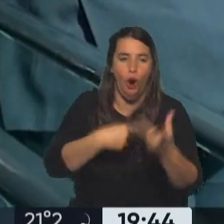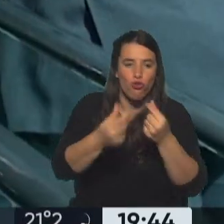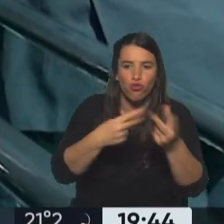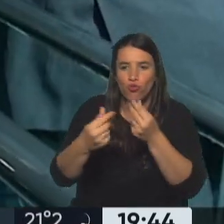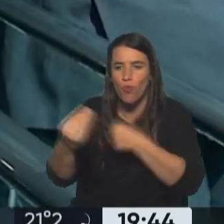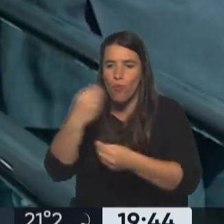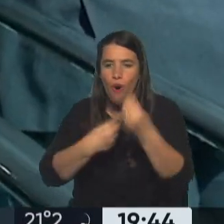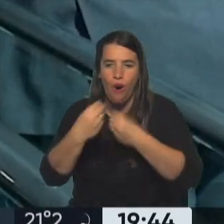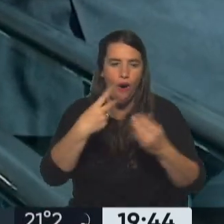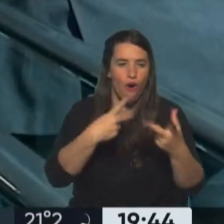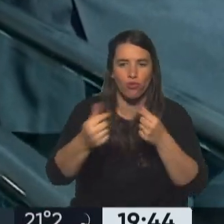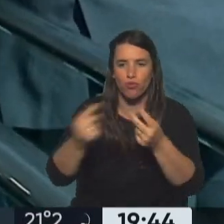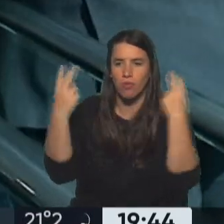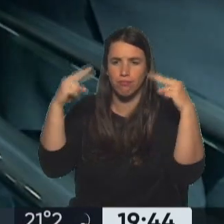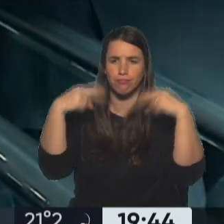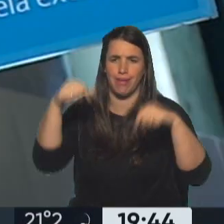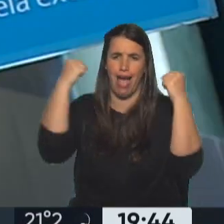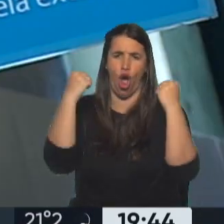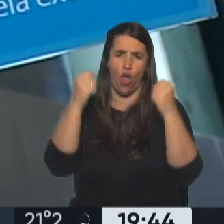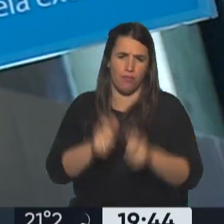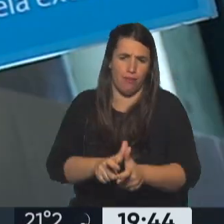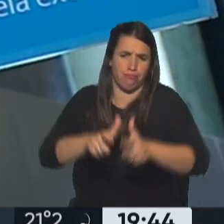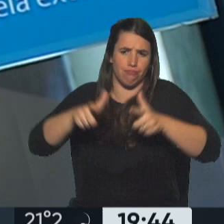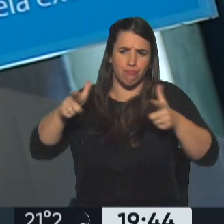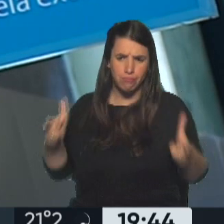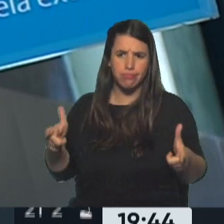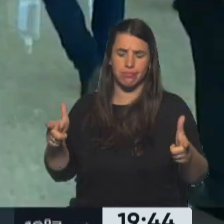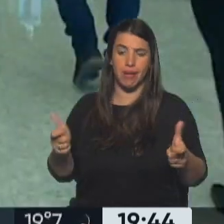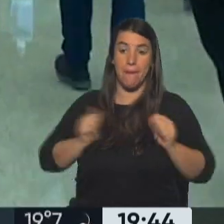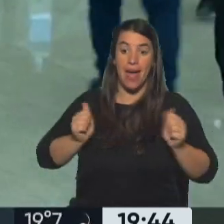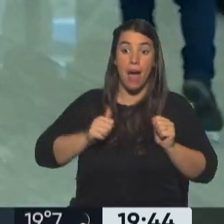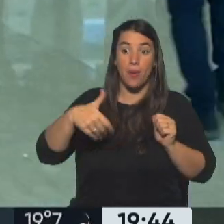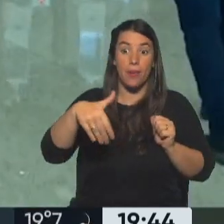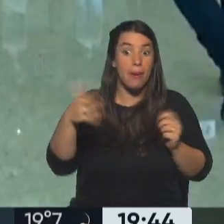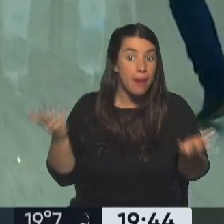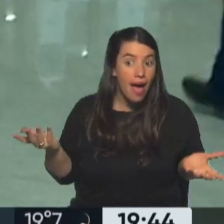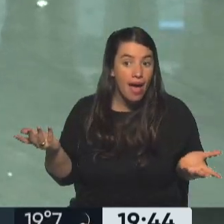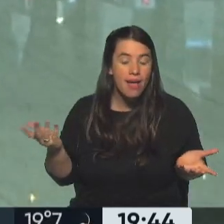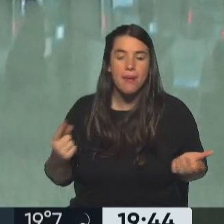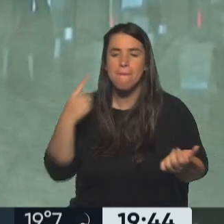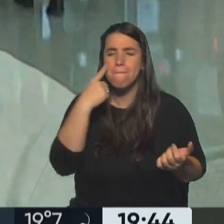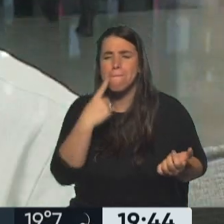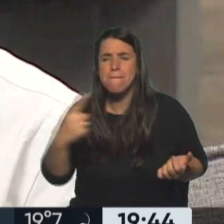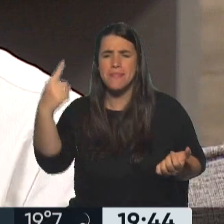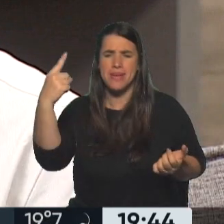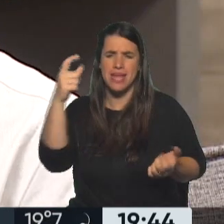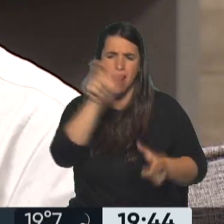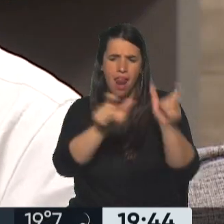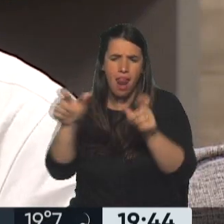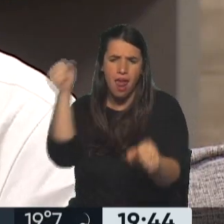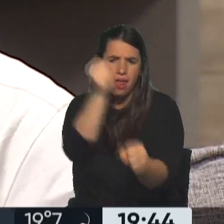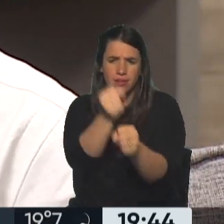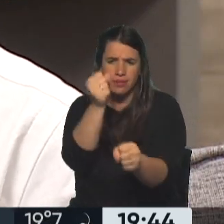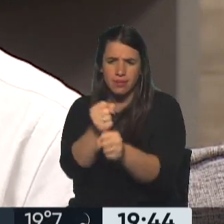es un derrame económico enorme va a generar creo que estamos calculando unos mil puestos de trabajo adicionales de manera directa